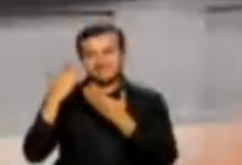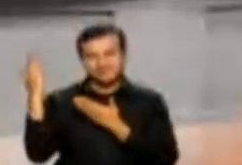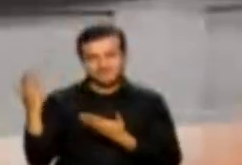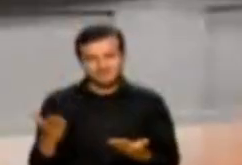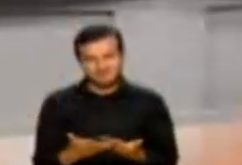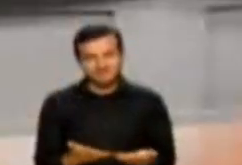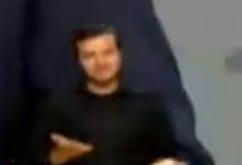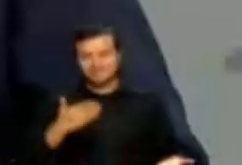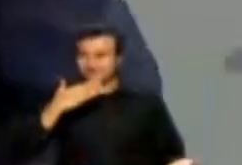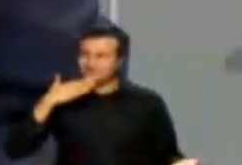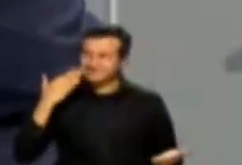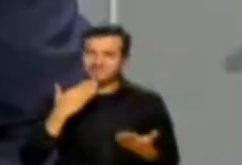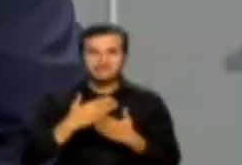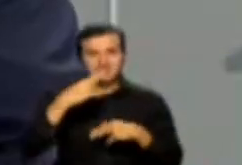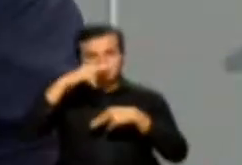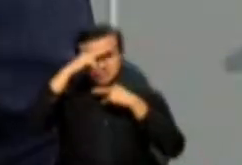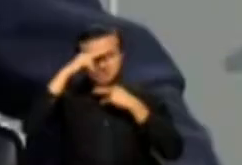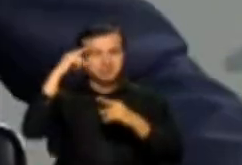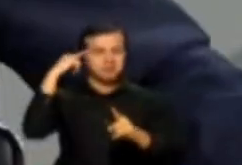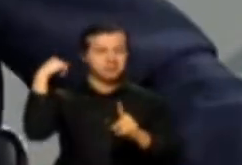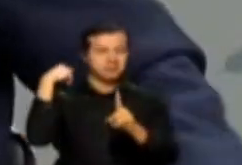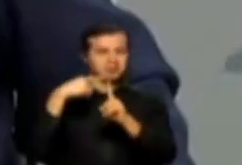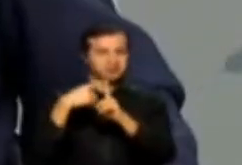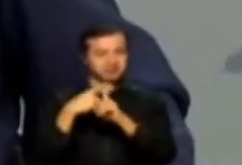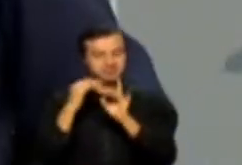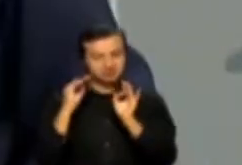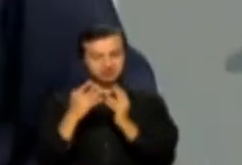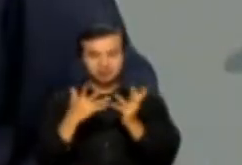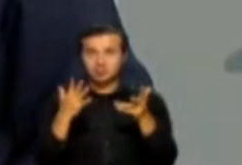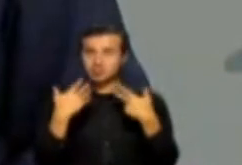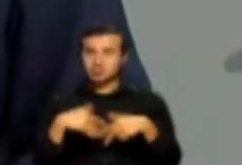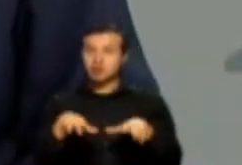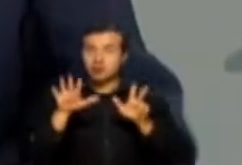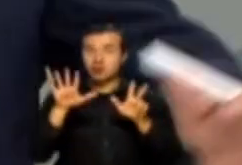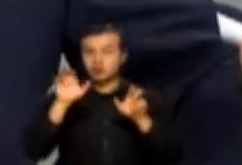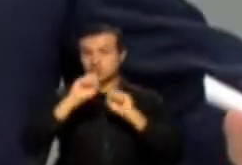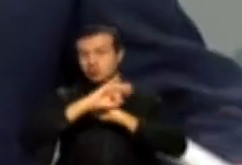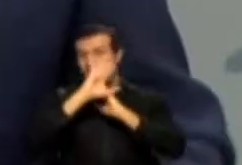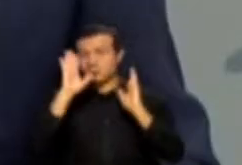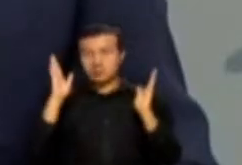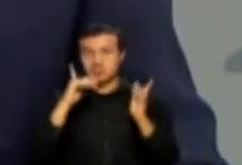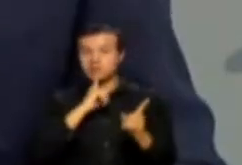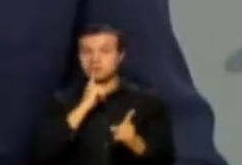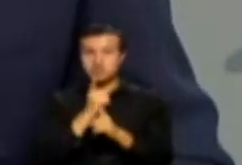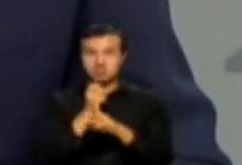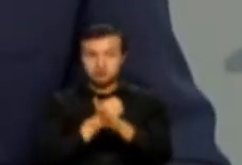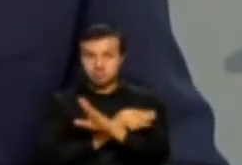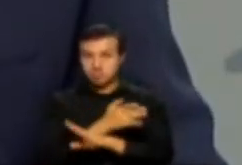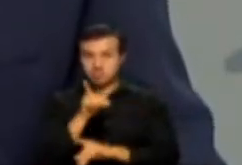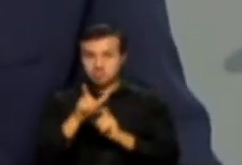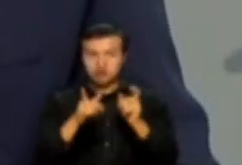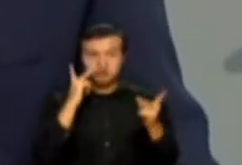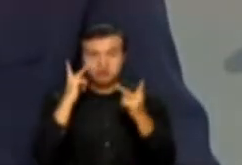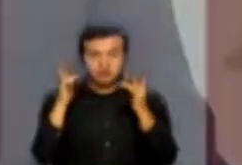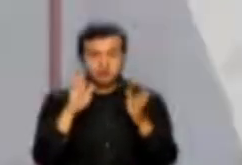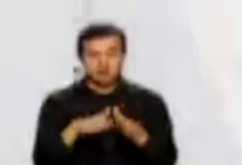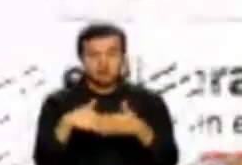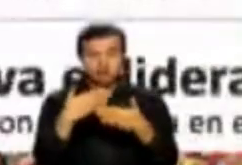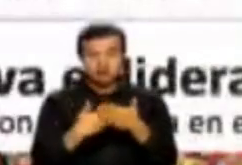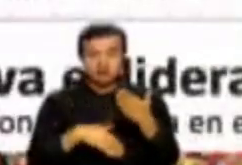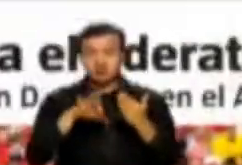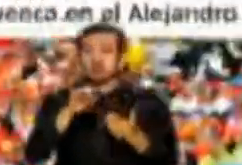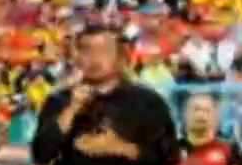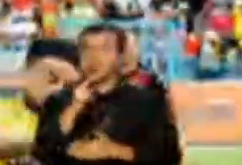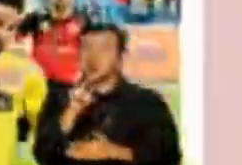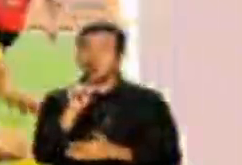compartir buenas noticias con nosotros 8 de la mañana en punto es la hora de recomendarles la lectura de diario el telégrafo